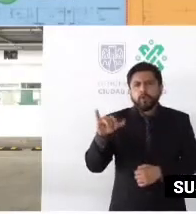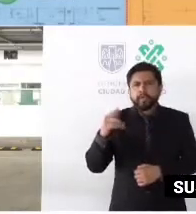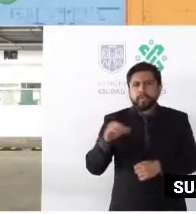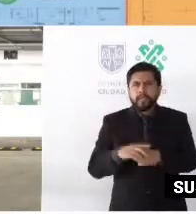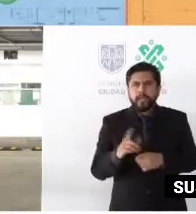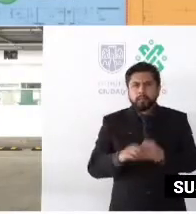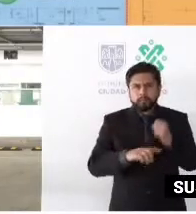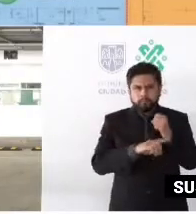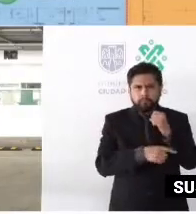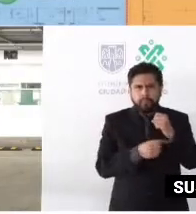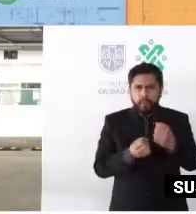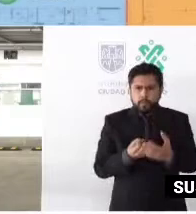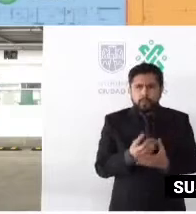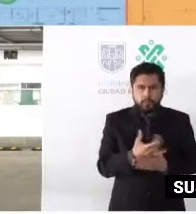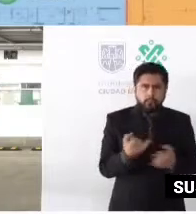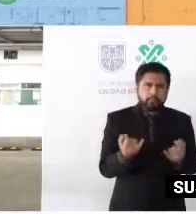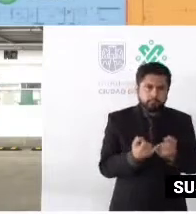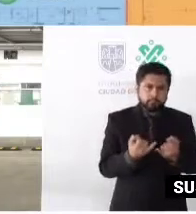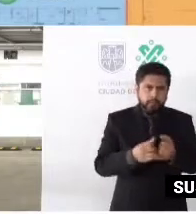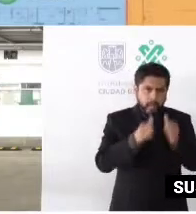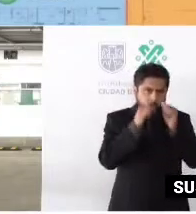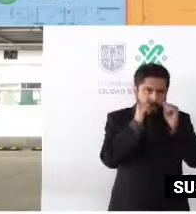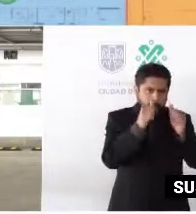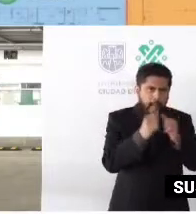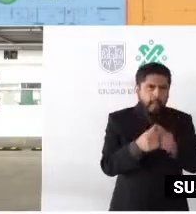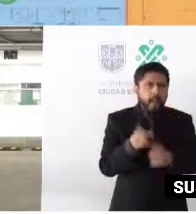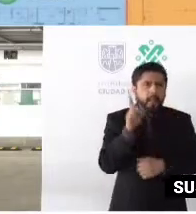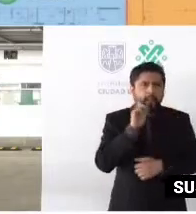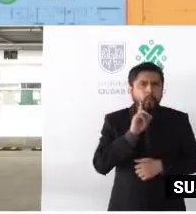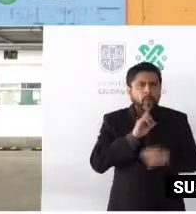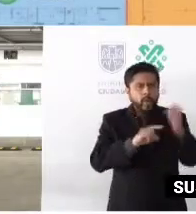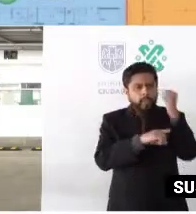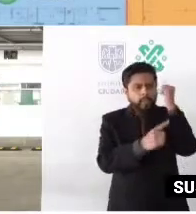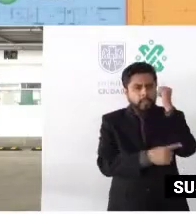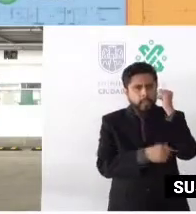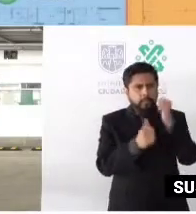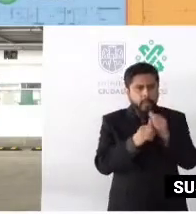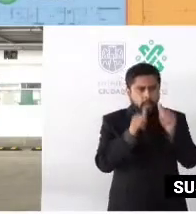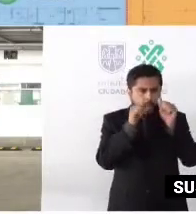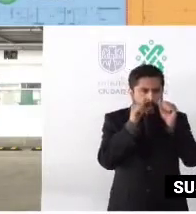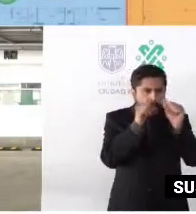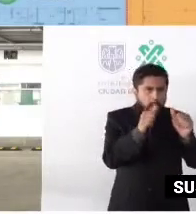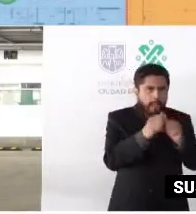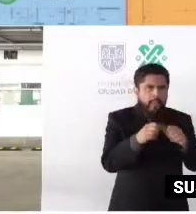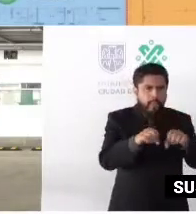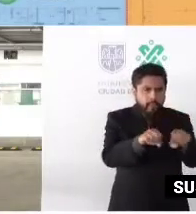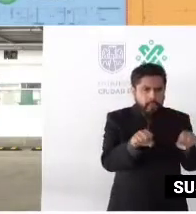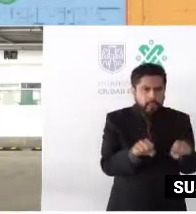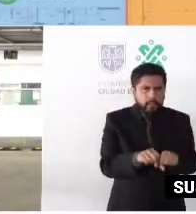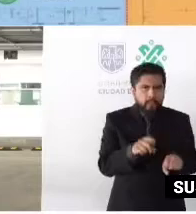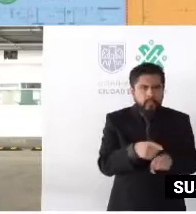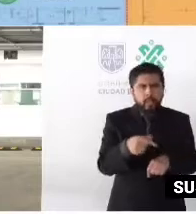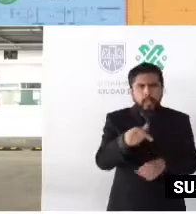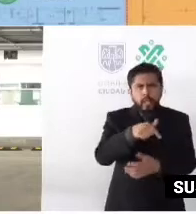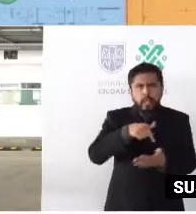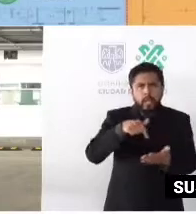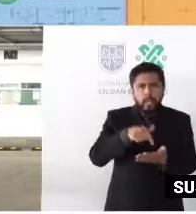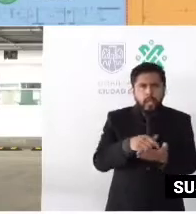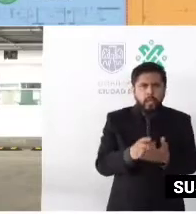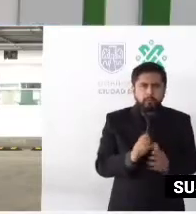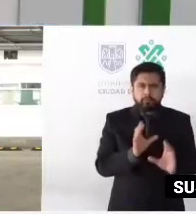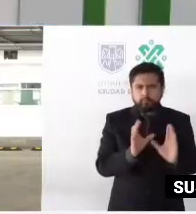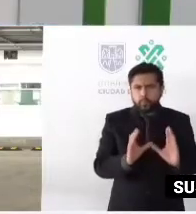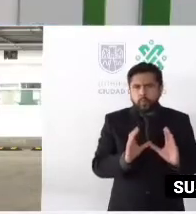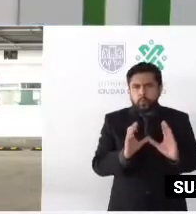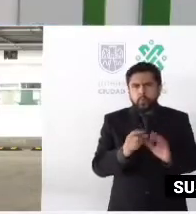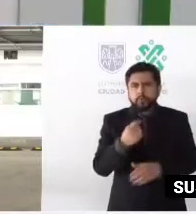área de parto, y cuenta también un área de atención a mujeres embarazadas, una estancia AME y la unidad de cuidados intensivos neonatales. La que